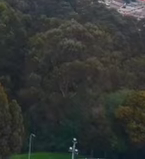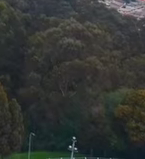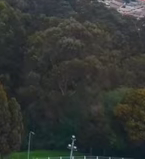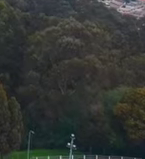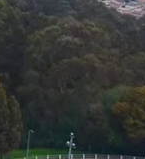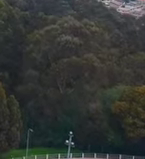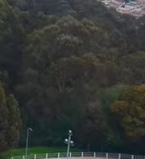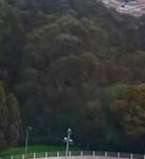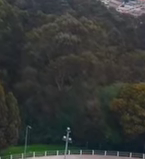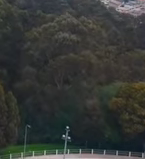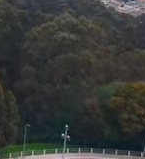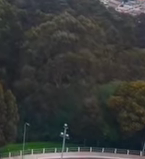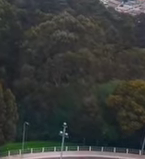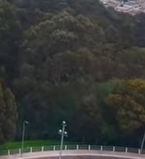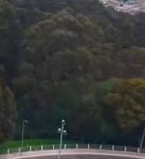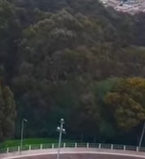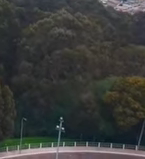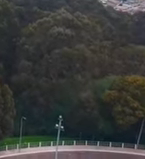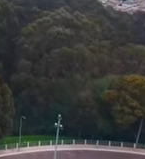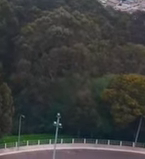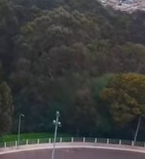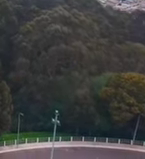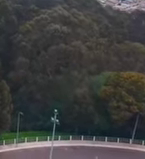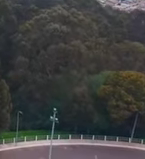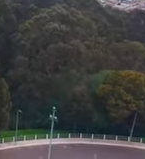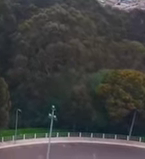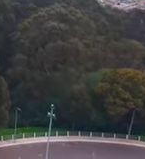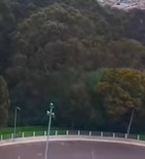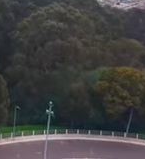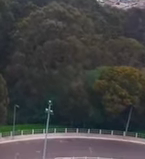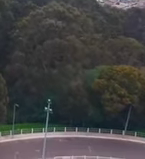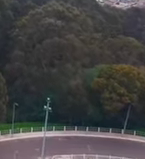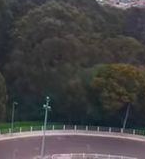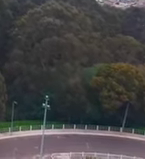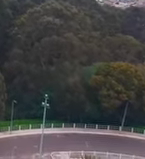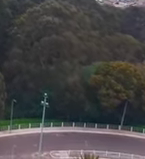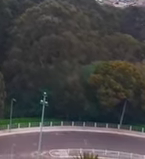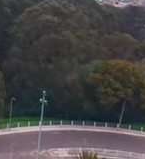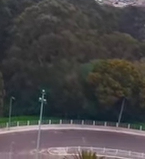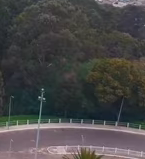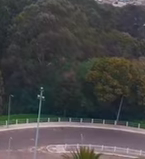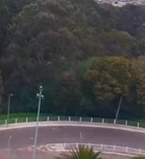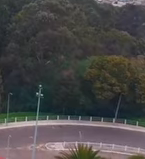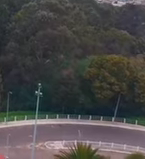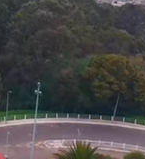que sean vinculadas al desarrollo, con la conducción de la abogada Jessica Jaramillo.